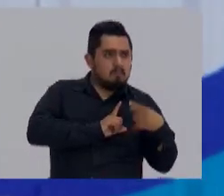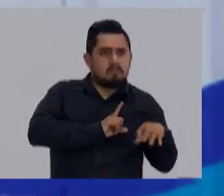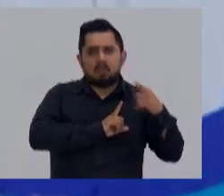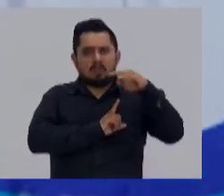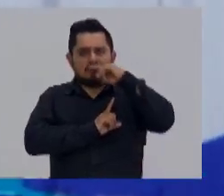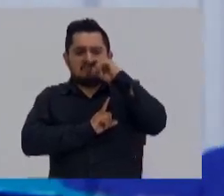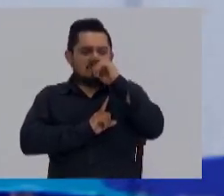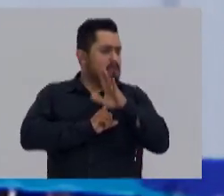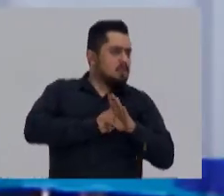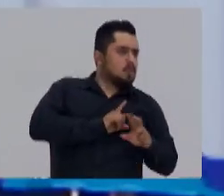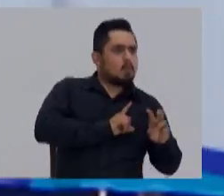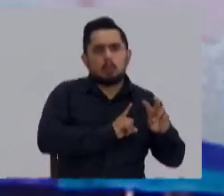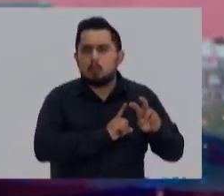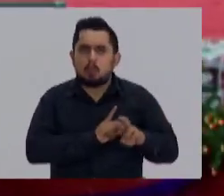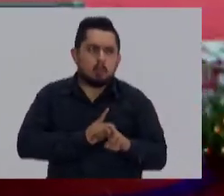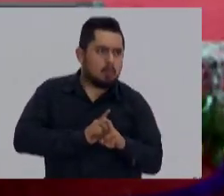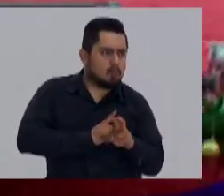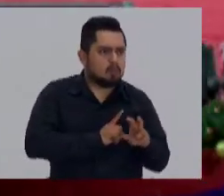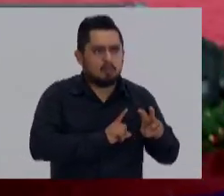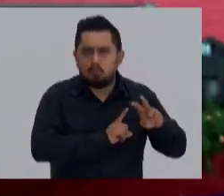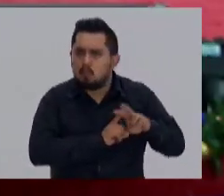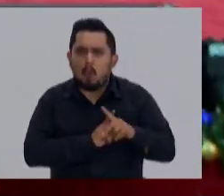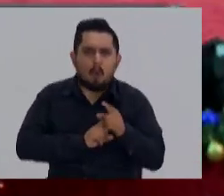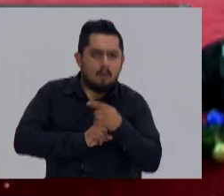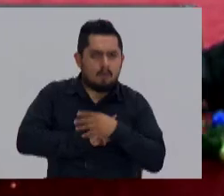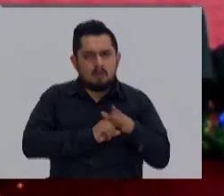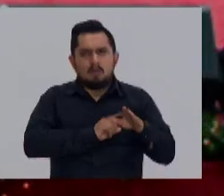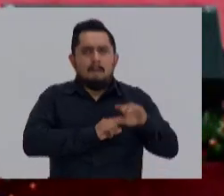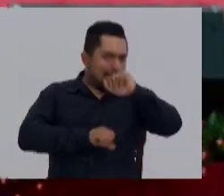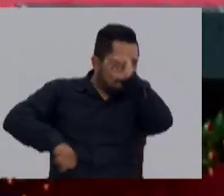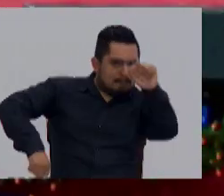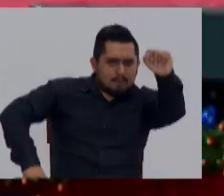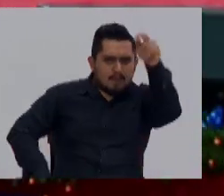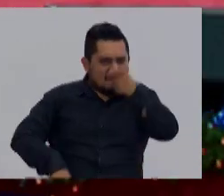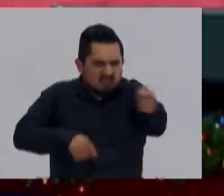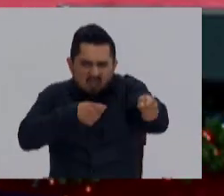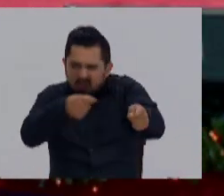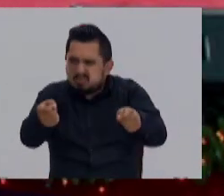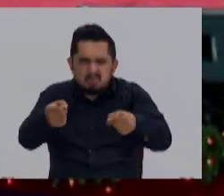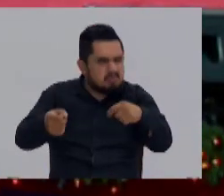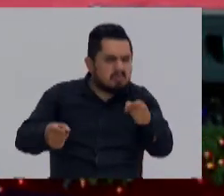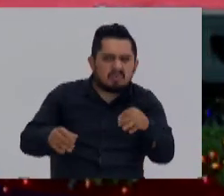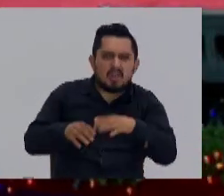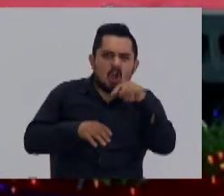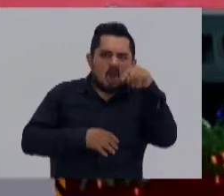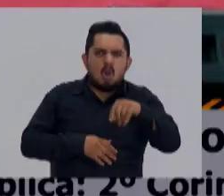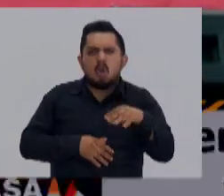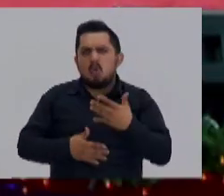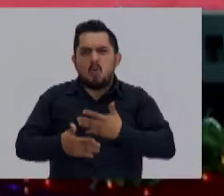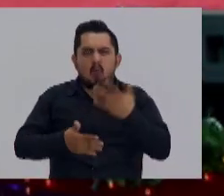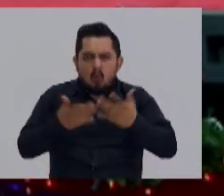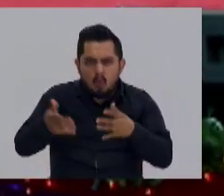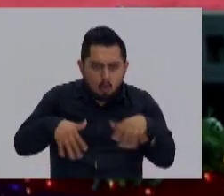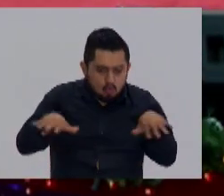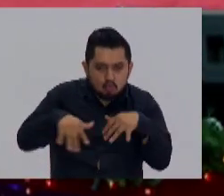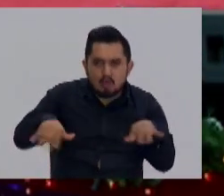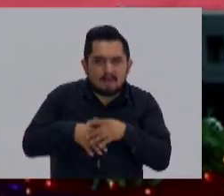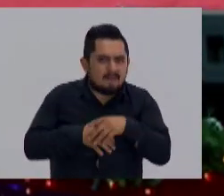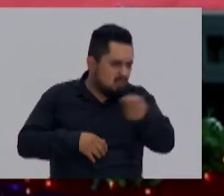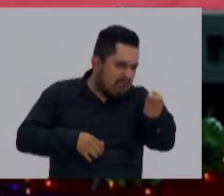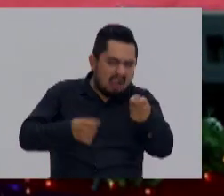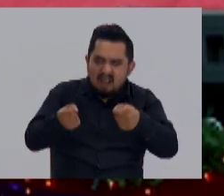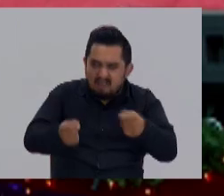los superhéroes? Psh, psh, psh, psh. Así hacen los niños, ¿verdad? Con esas varas de hoy, de Star Wars y todo. Psh, psh,